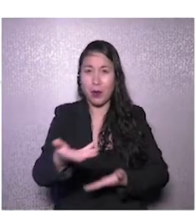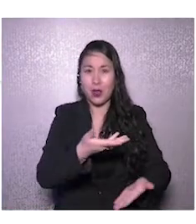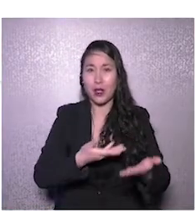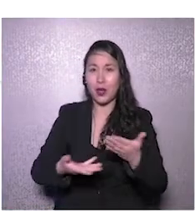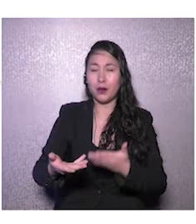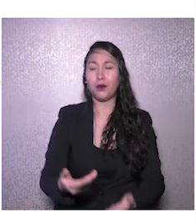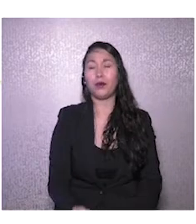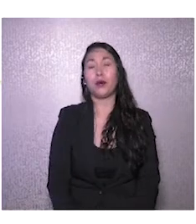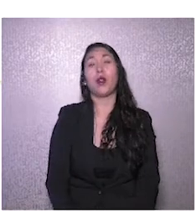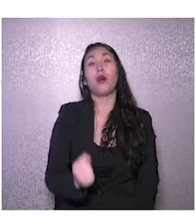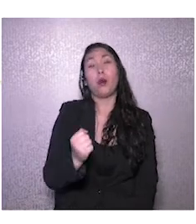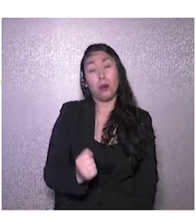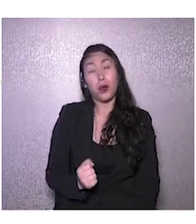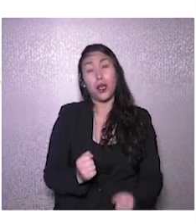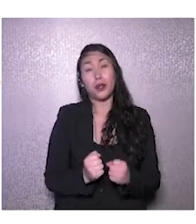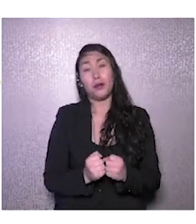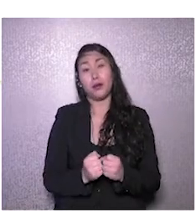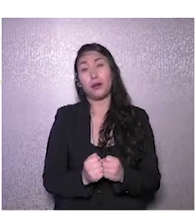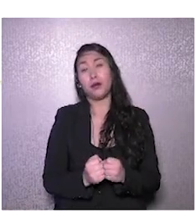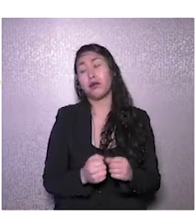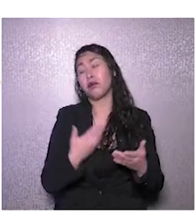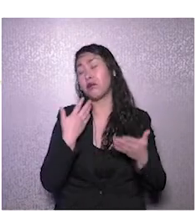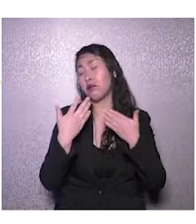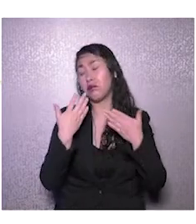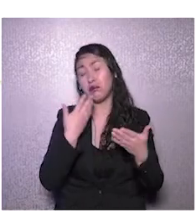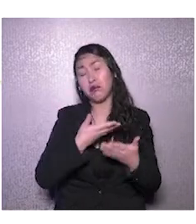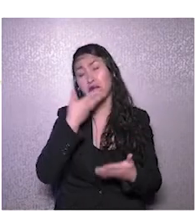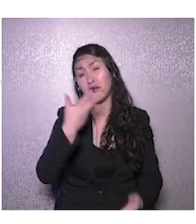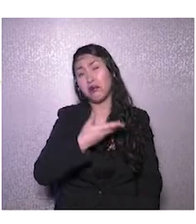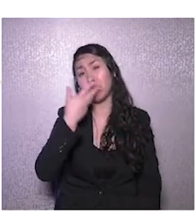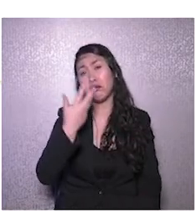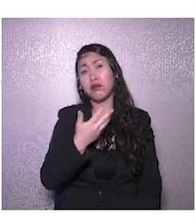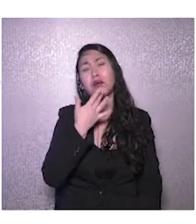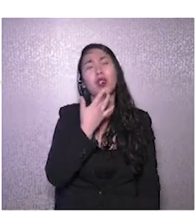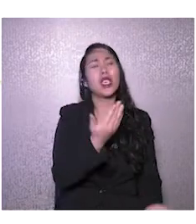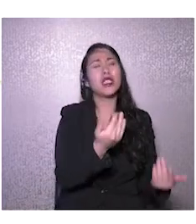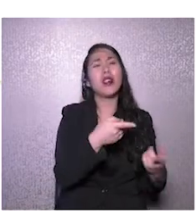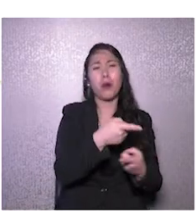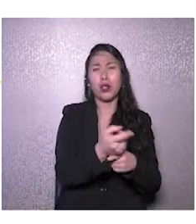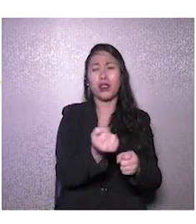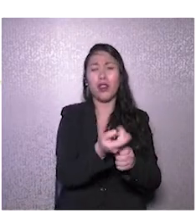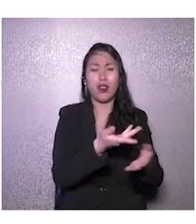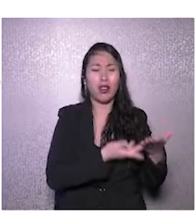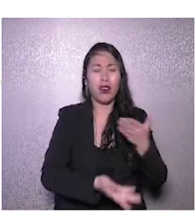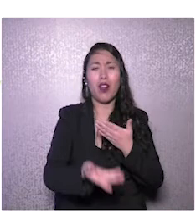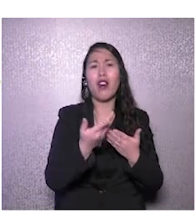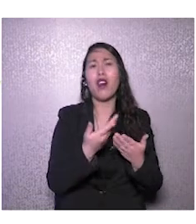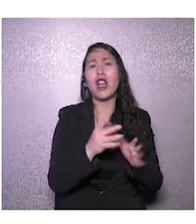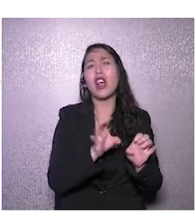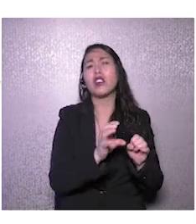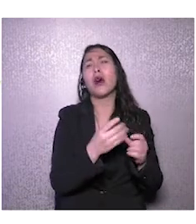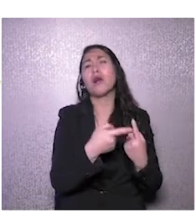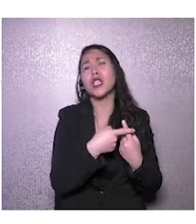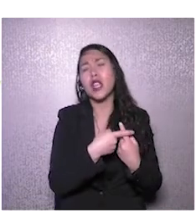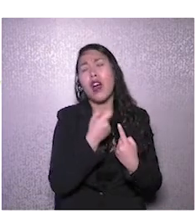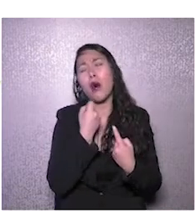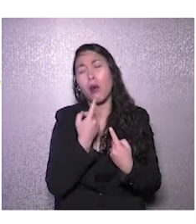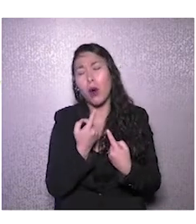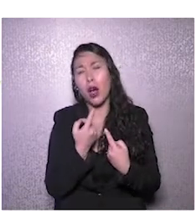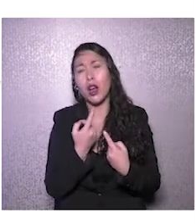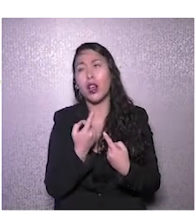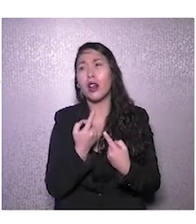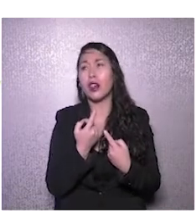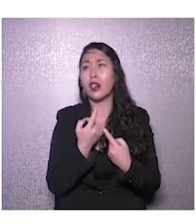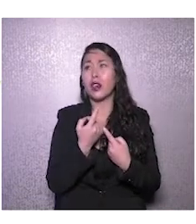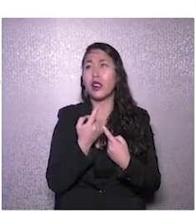Uno podría hablar mucho de por qué necesitamos la interoperabilidad, todos los beneficios, las mejorías